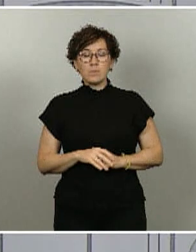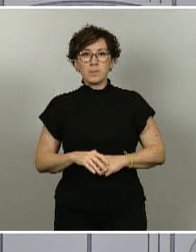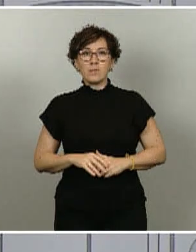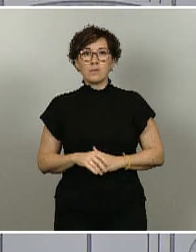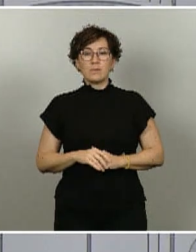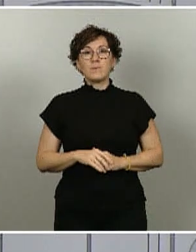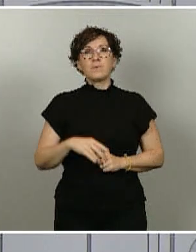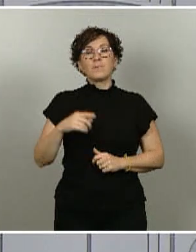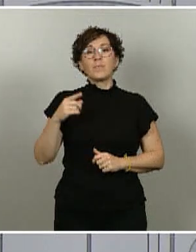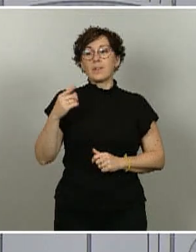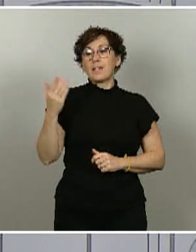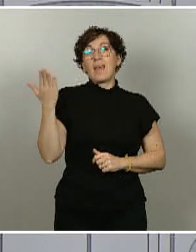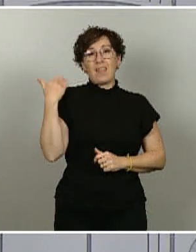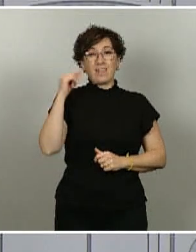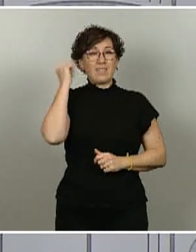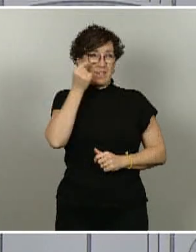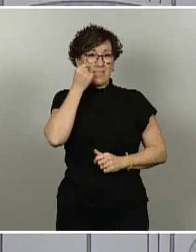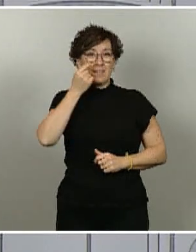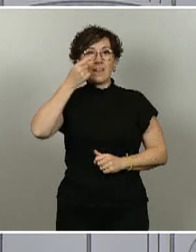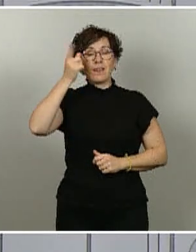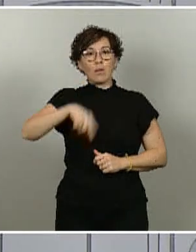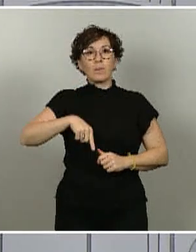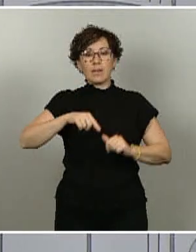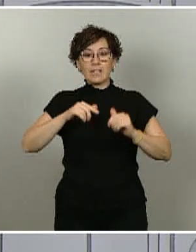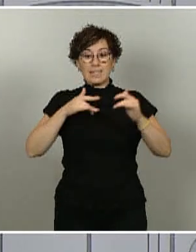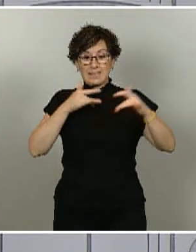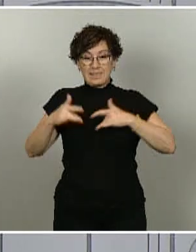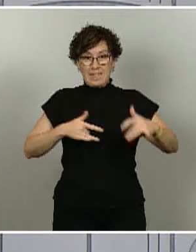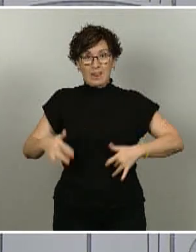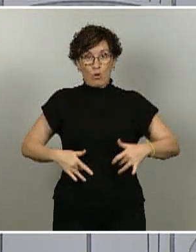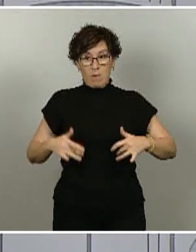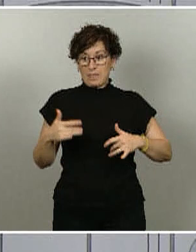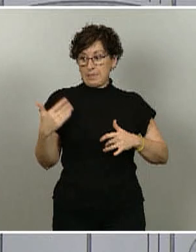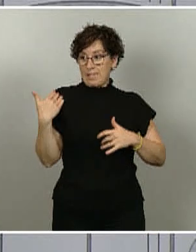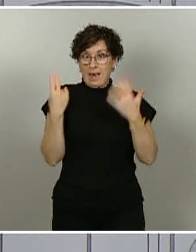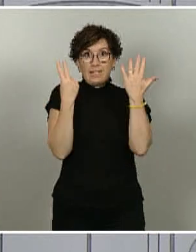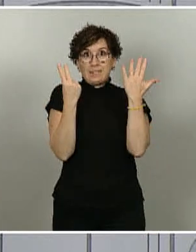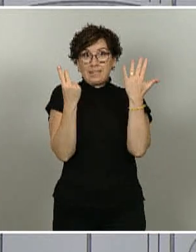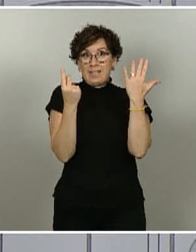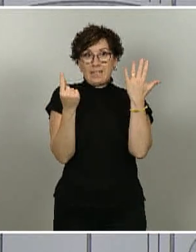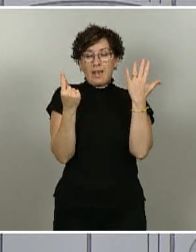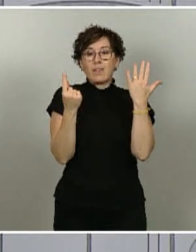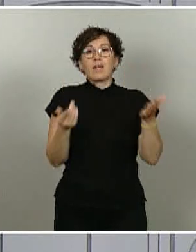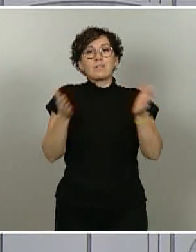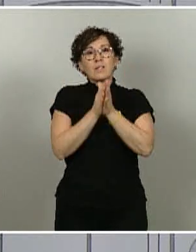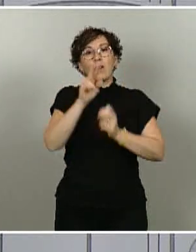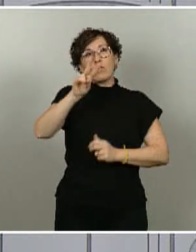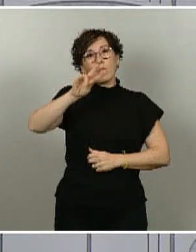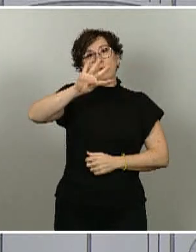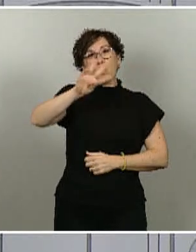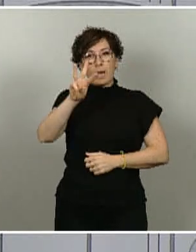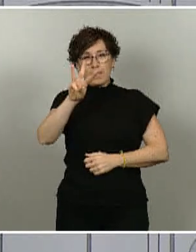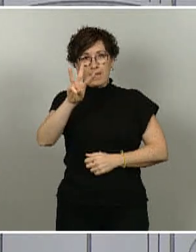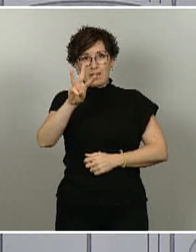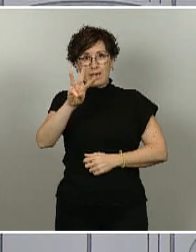el indicador de los casos con fecha de inicio de síntomas en los últimos 7 días es de 243. Tenemos que